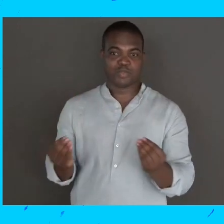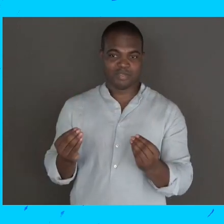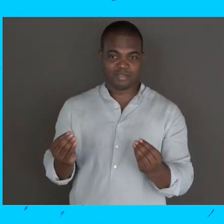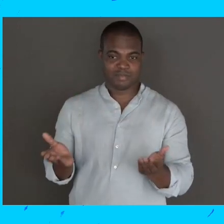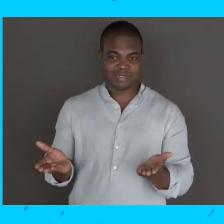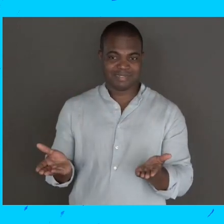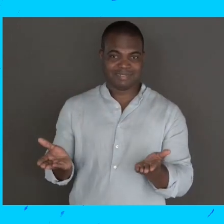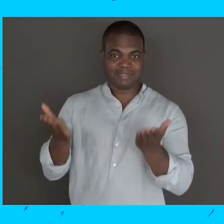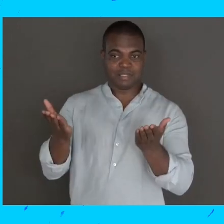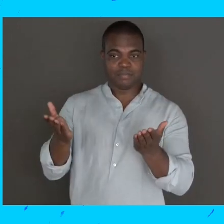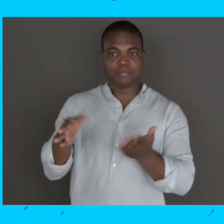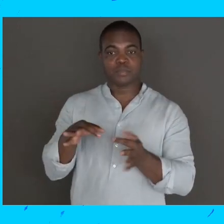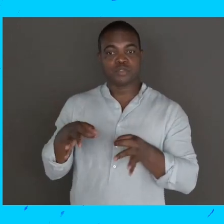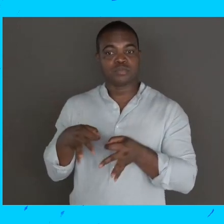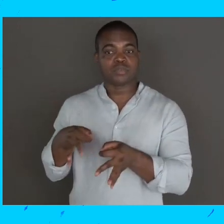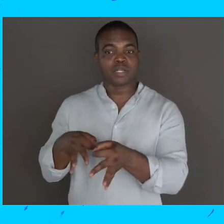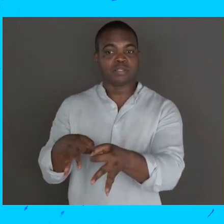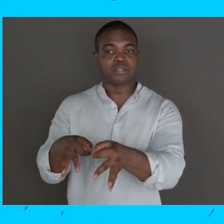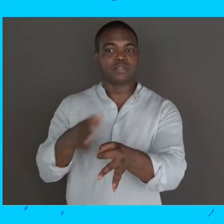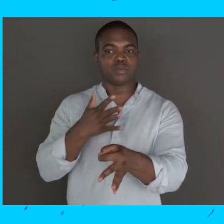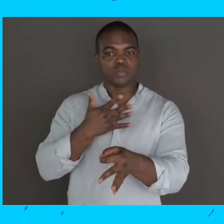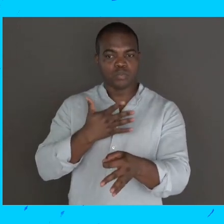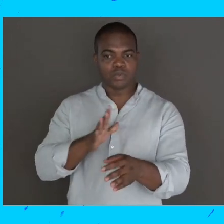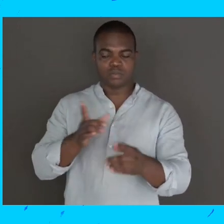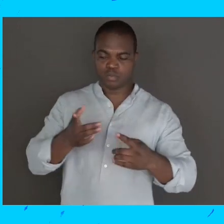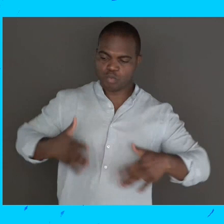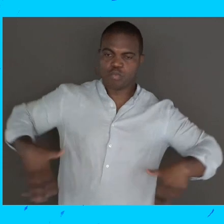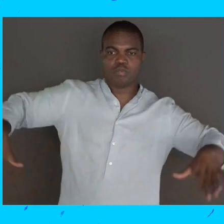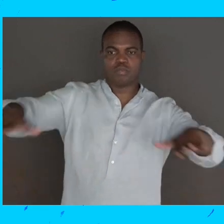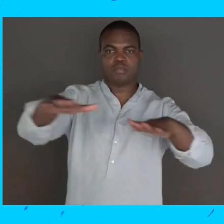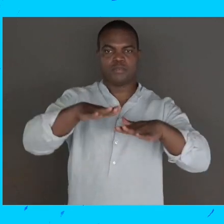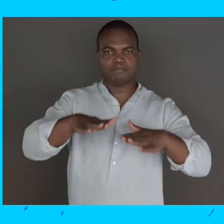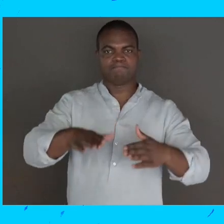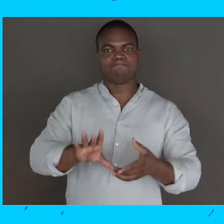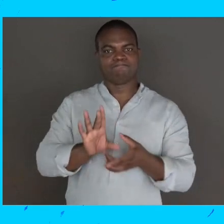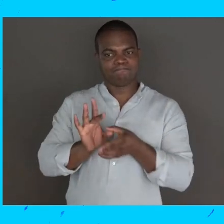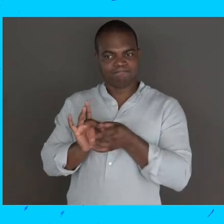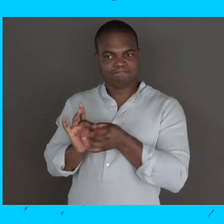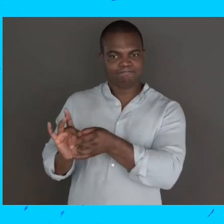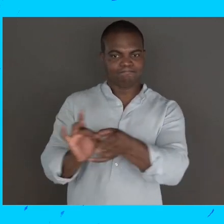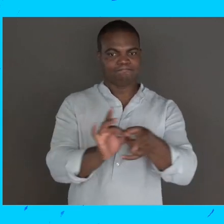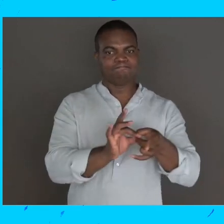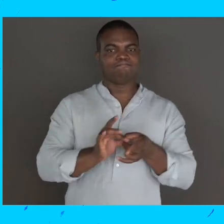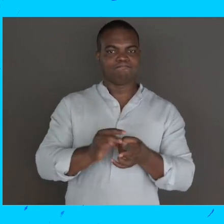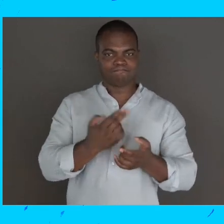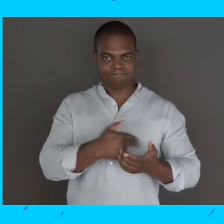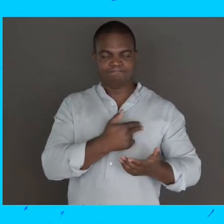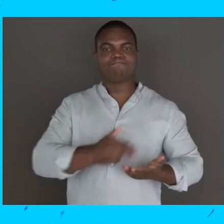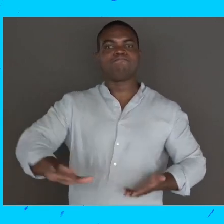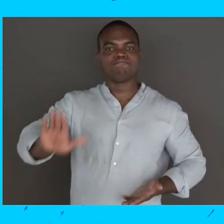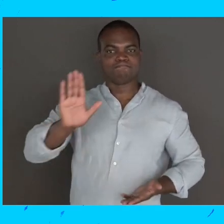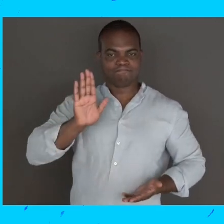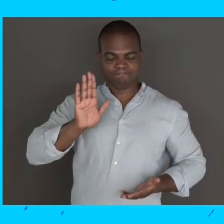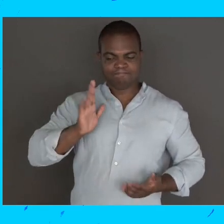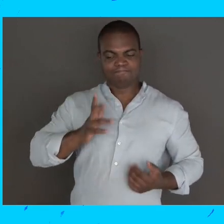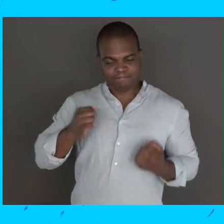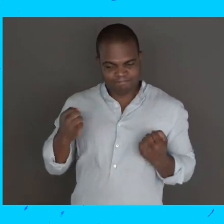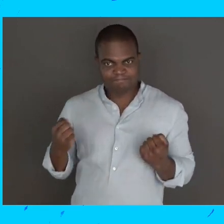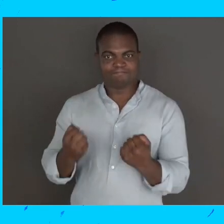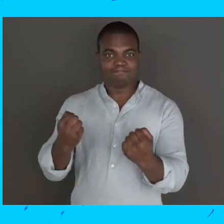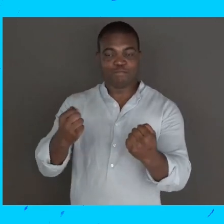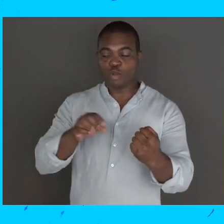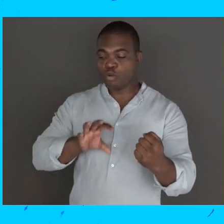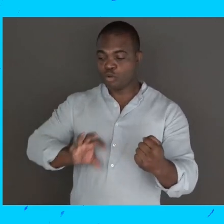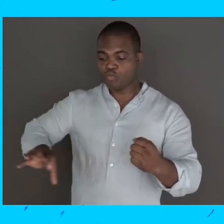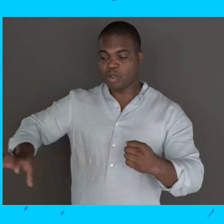escuelas libres de violencia seguras. Todo esto refuerza nuestro compromiso con la salud de